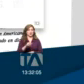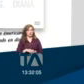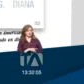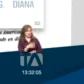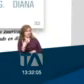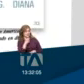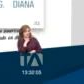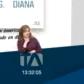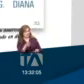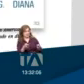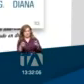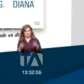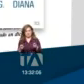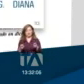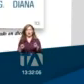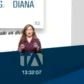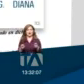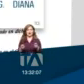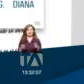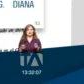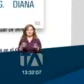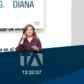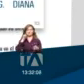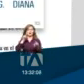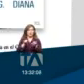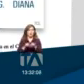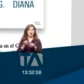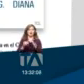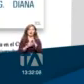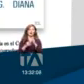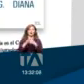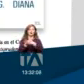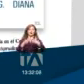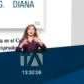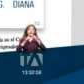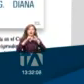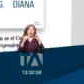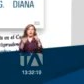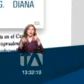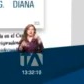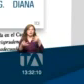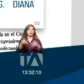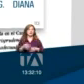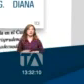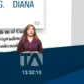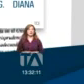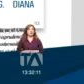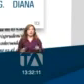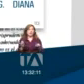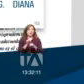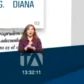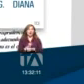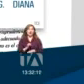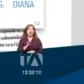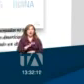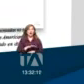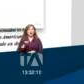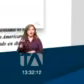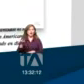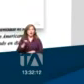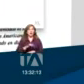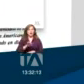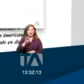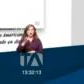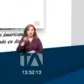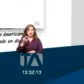queja interpuesta por la señora Jenny Viviana Domínguez Altos contra los consejeros del Consejo Nacional Electoral, ingeniera Diana Tamaín Guamputzar,